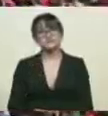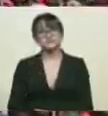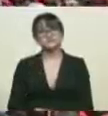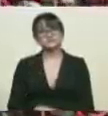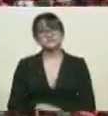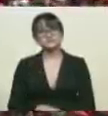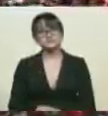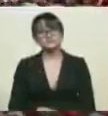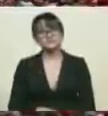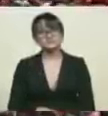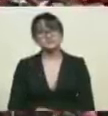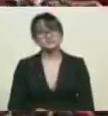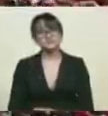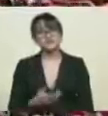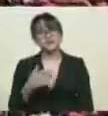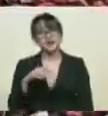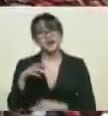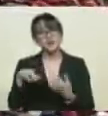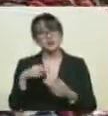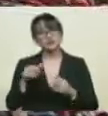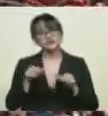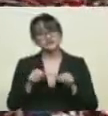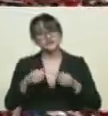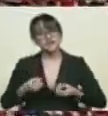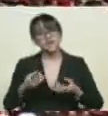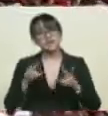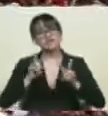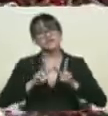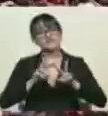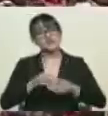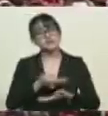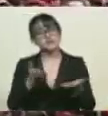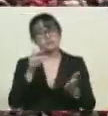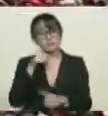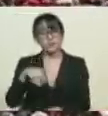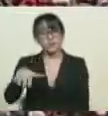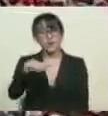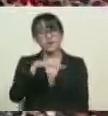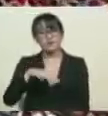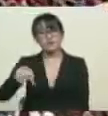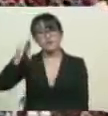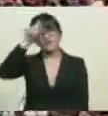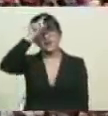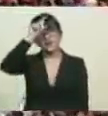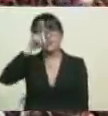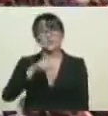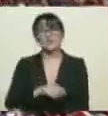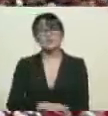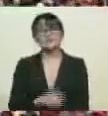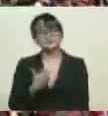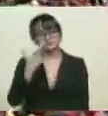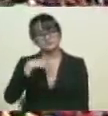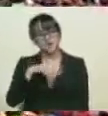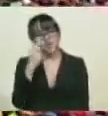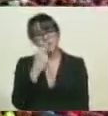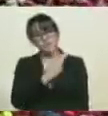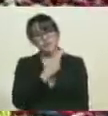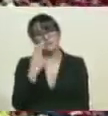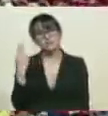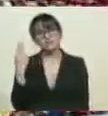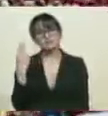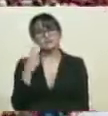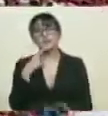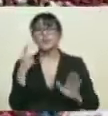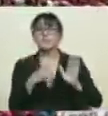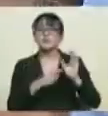que la revolución va a seguir garantizando es la vivienda digna para el pueblo falconiano, y nosotros nos comprometemos con usted para